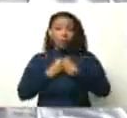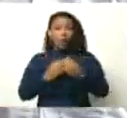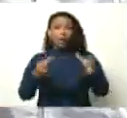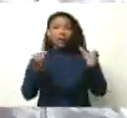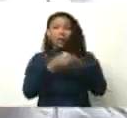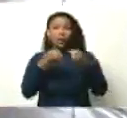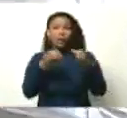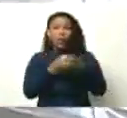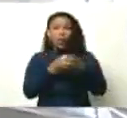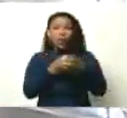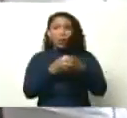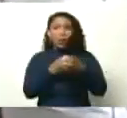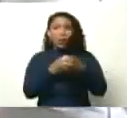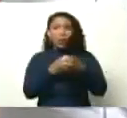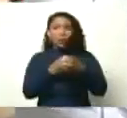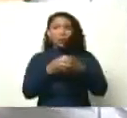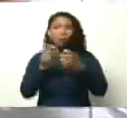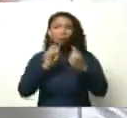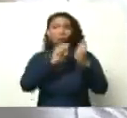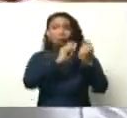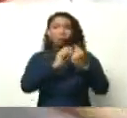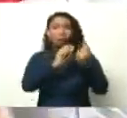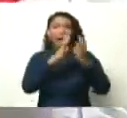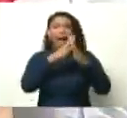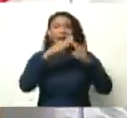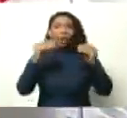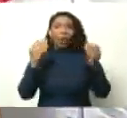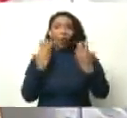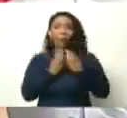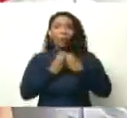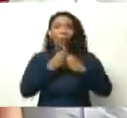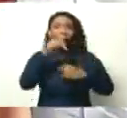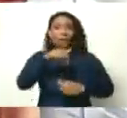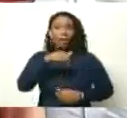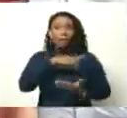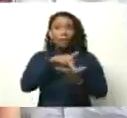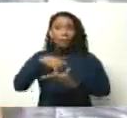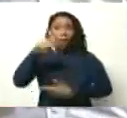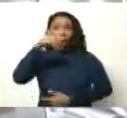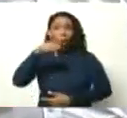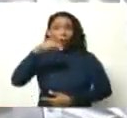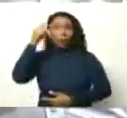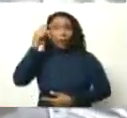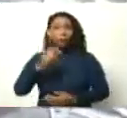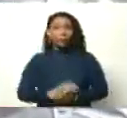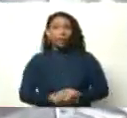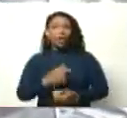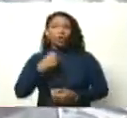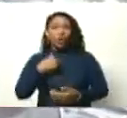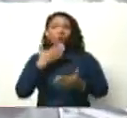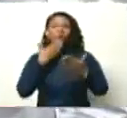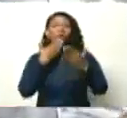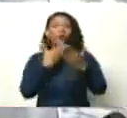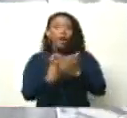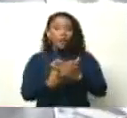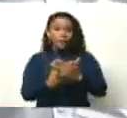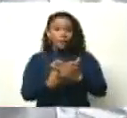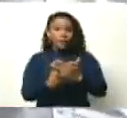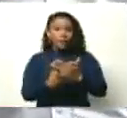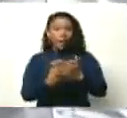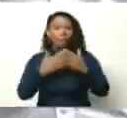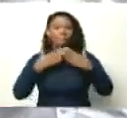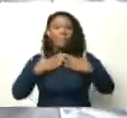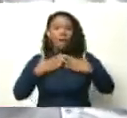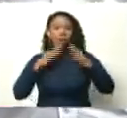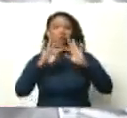delegación del diálogo y a todos los compañeros aquí presentes el día de hoy. Estoy muy agradecida, estamos muy agradecidos mi